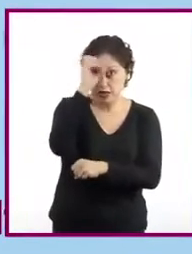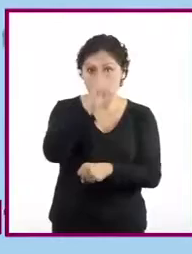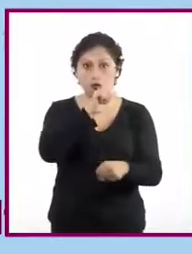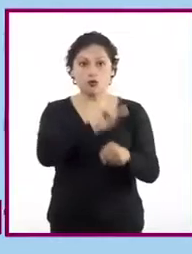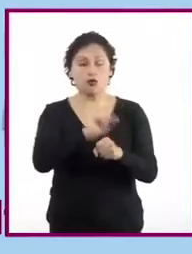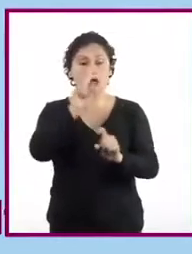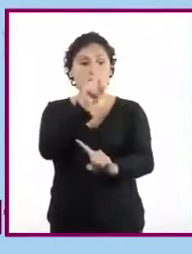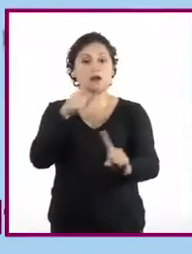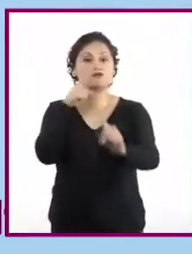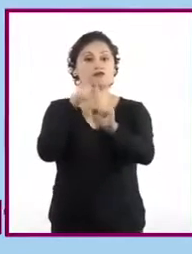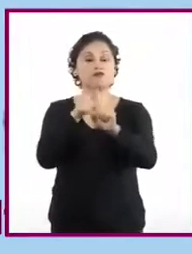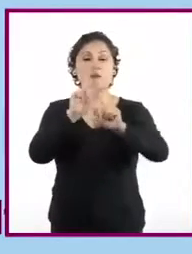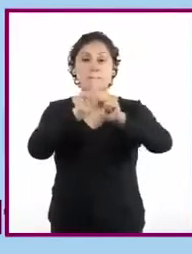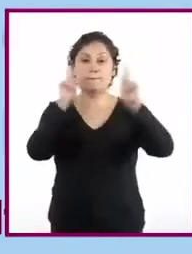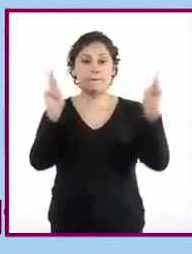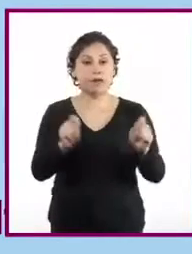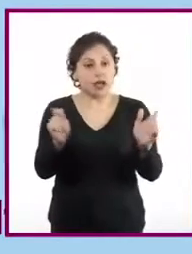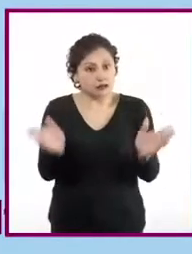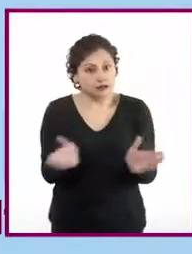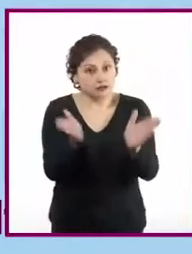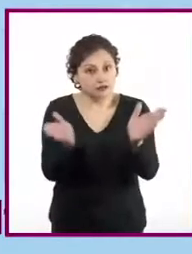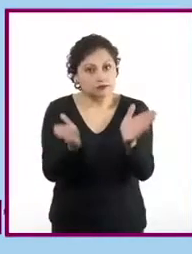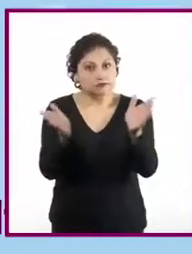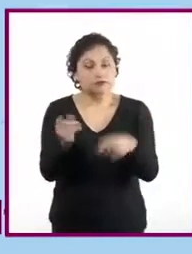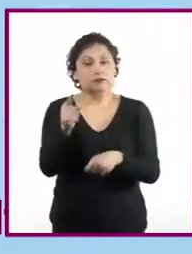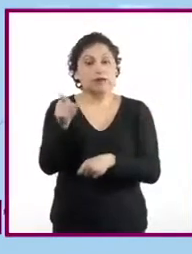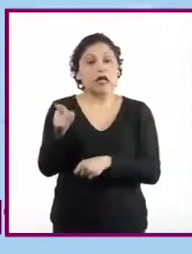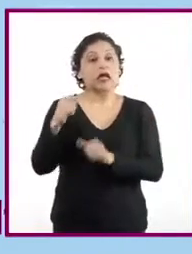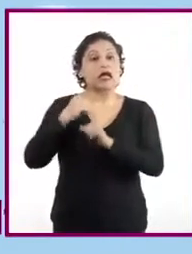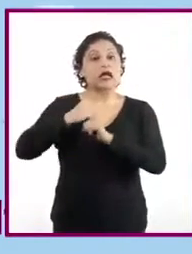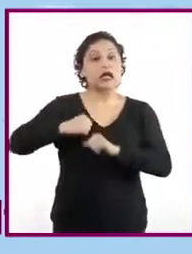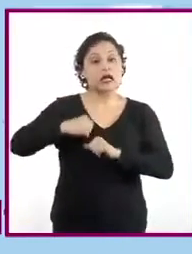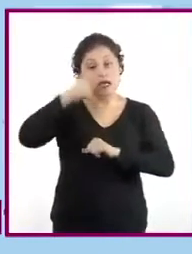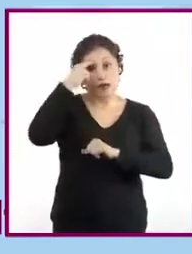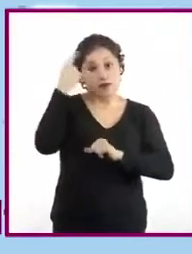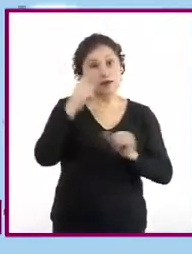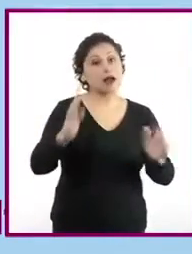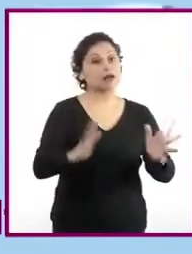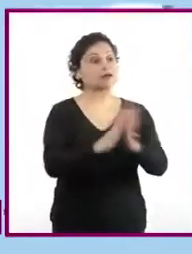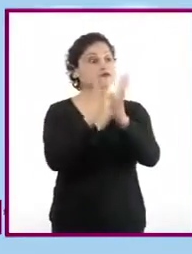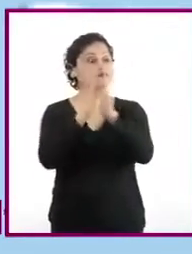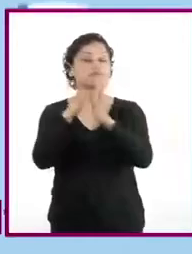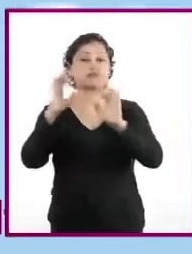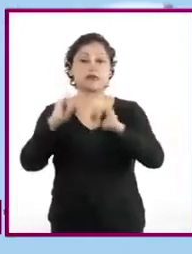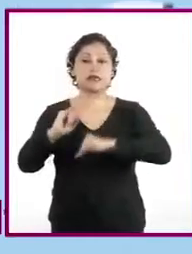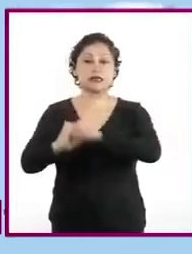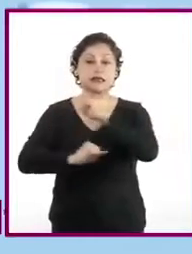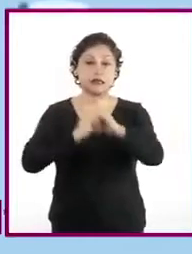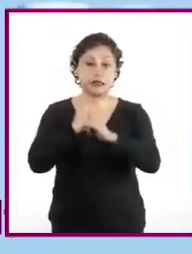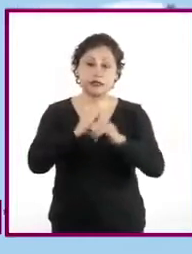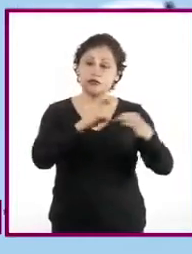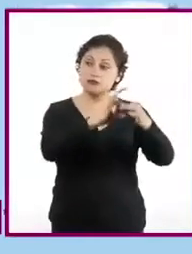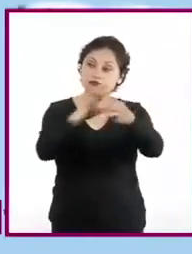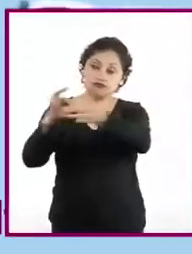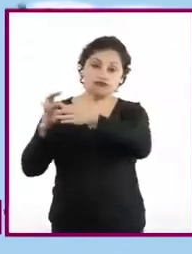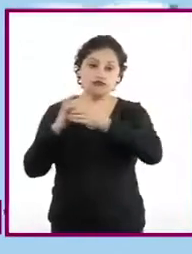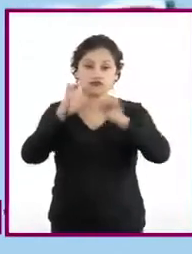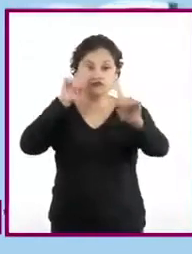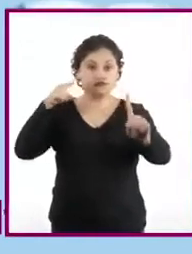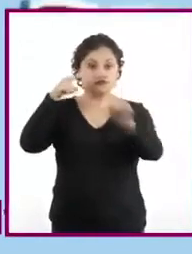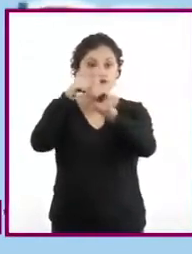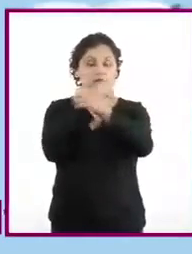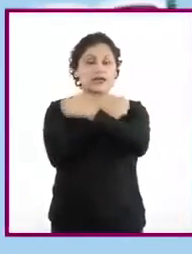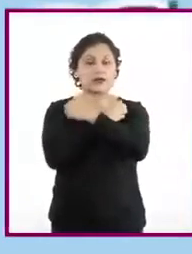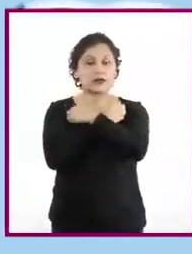y promover la paz. Su trabajo consiste en coordinar la cooperación proveniente a nivel internacional en la educación, la